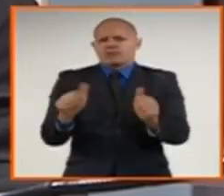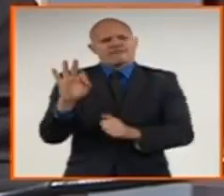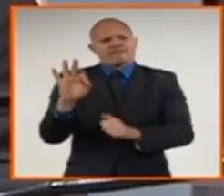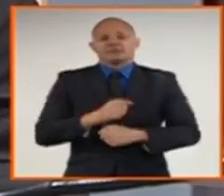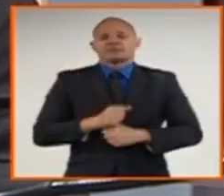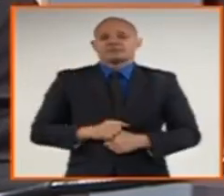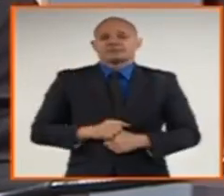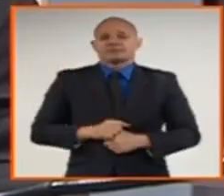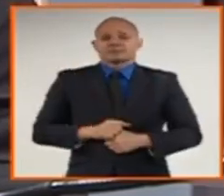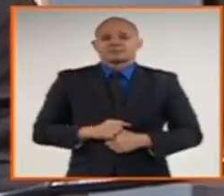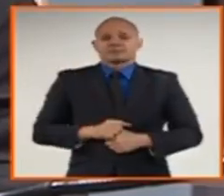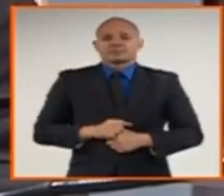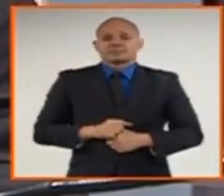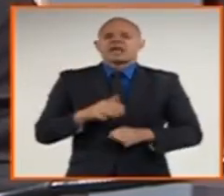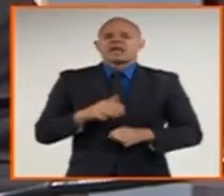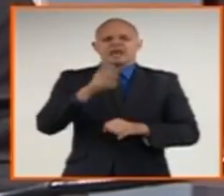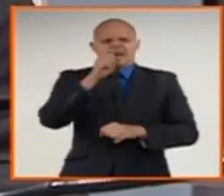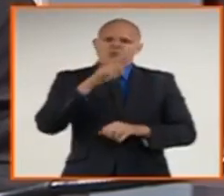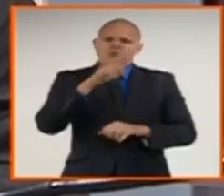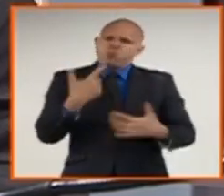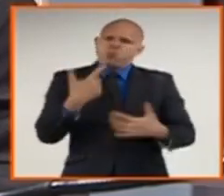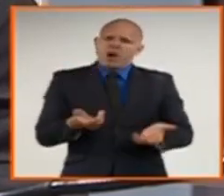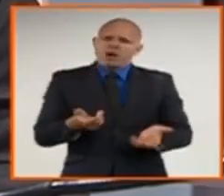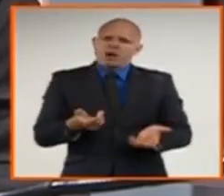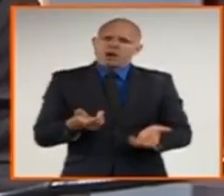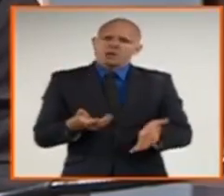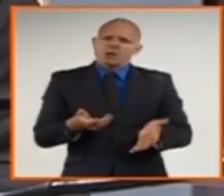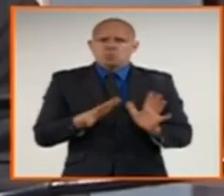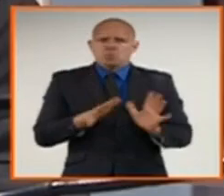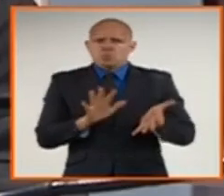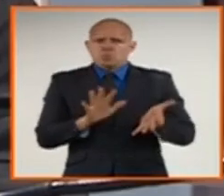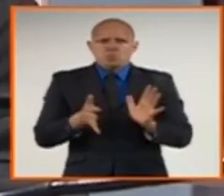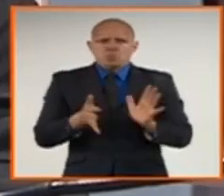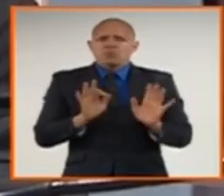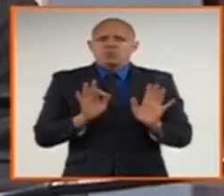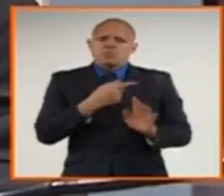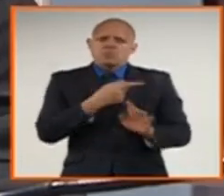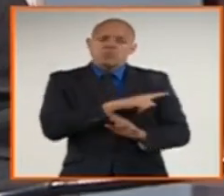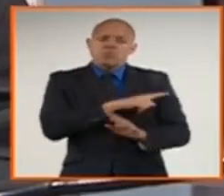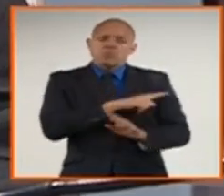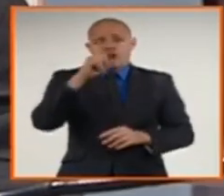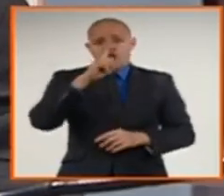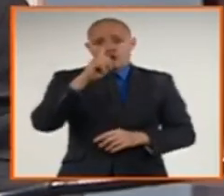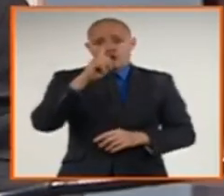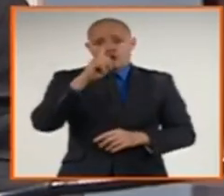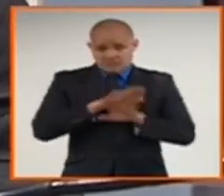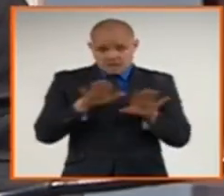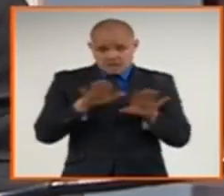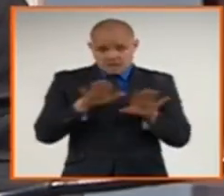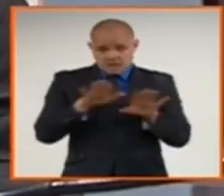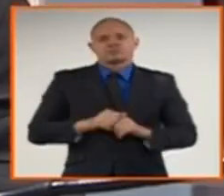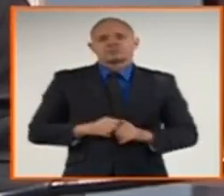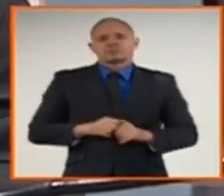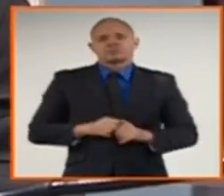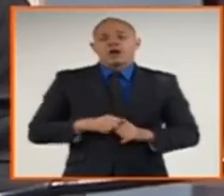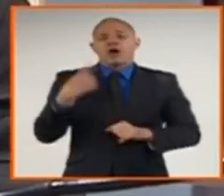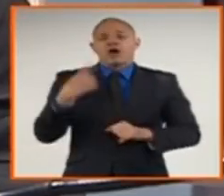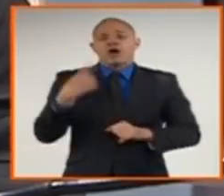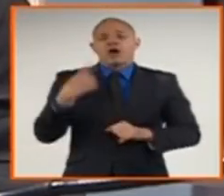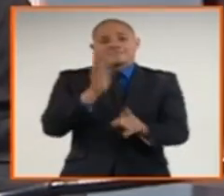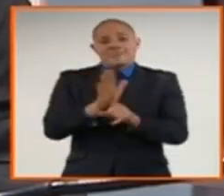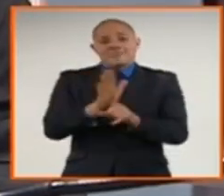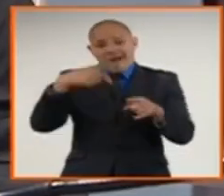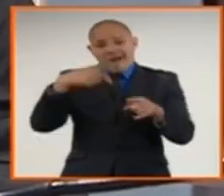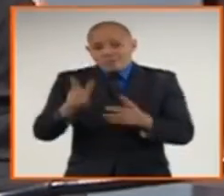cuya vacunación terminó en la primera quincena de noviembre. Iniciamos nuestro curso escolar con todos nuestros